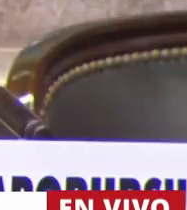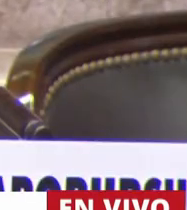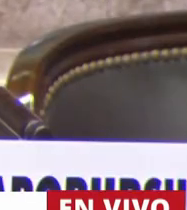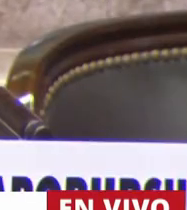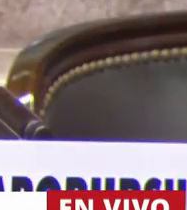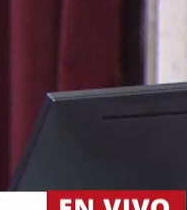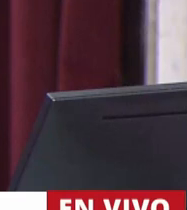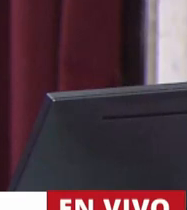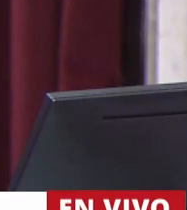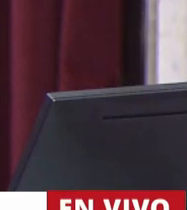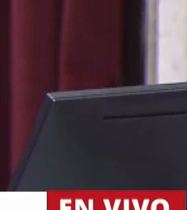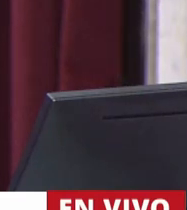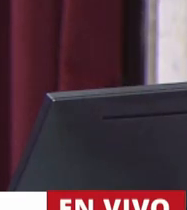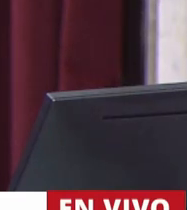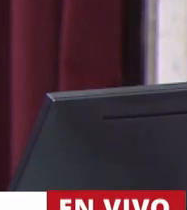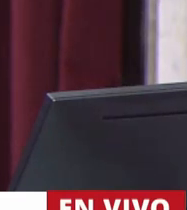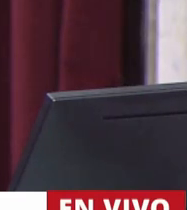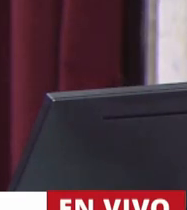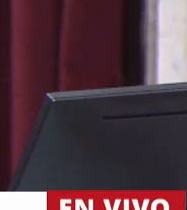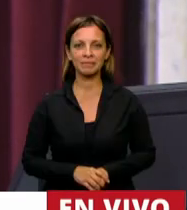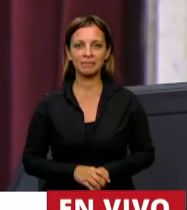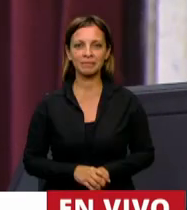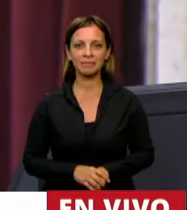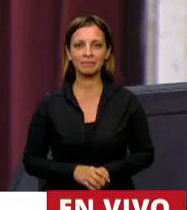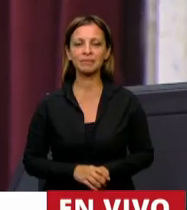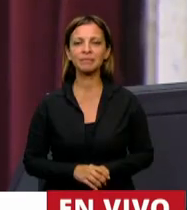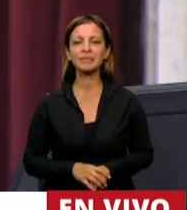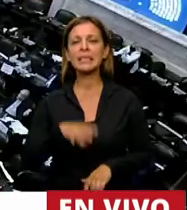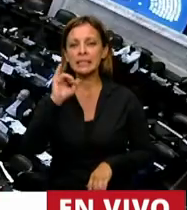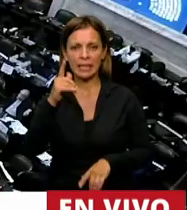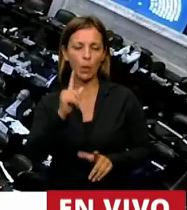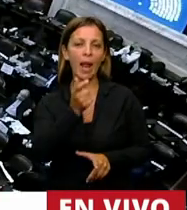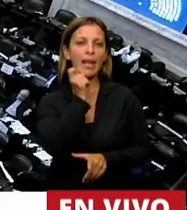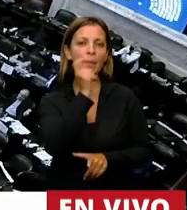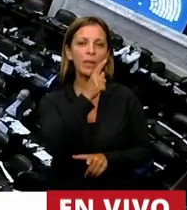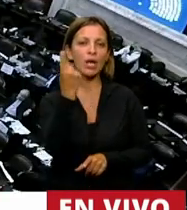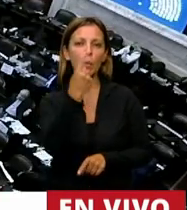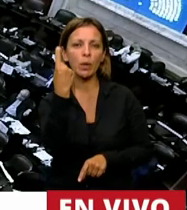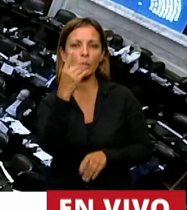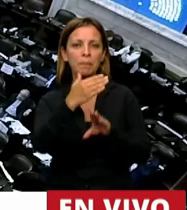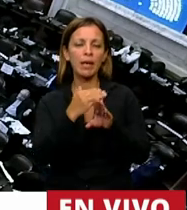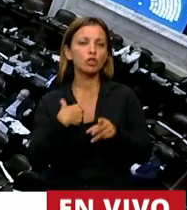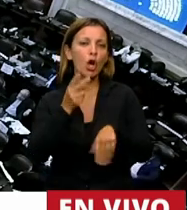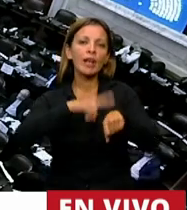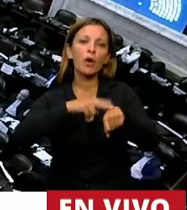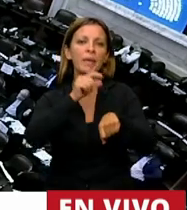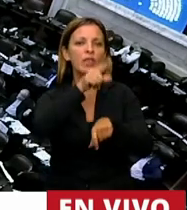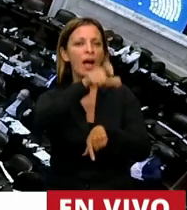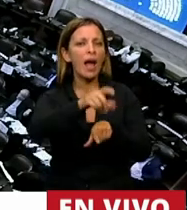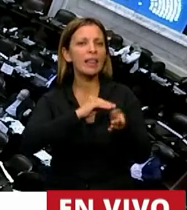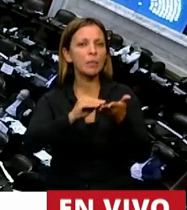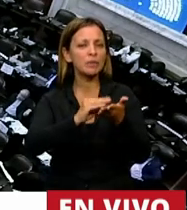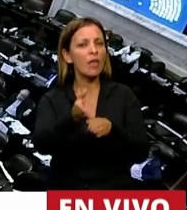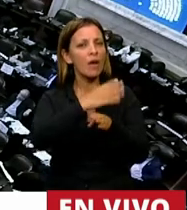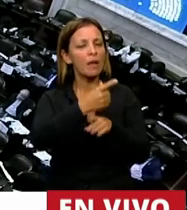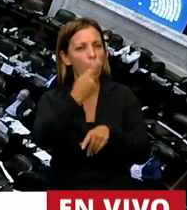el diputado Fernando Iglesias. Gracias. Sí, menos de un minuto. Yo lo recomiendo al diputado propinante que le dé un vistazo a todos